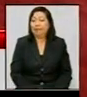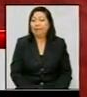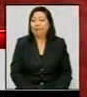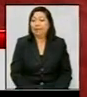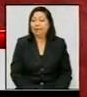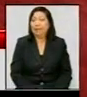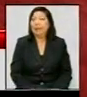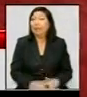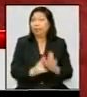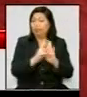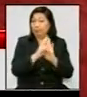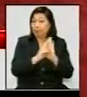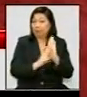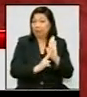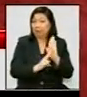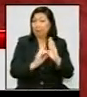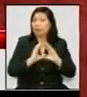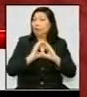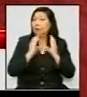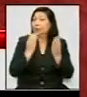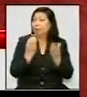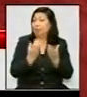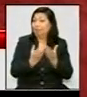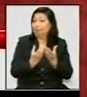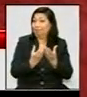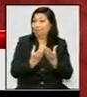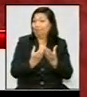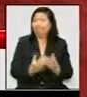el reglamento del Congreso de la República